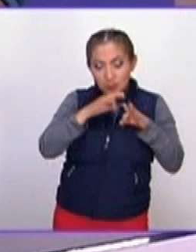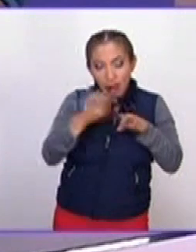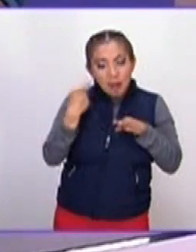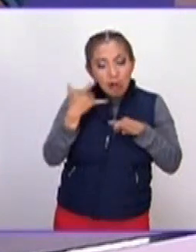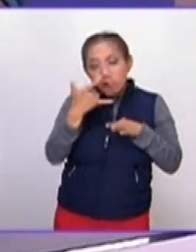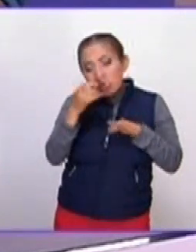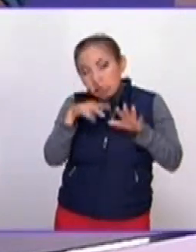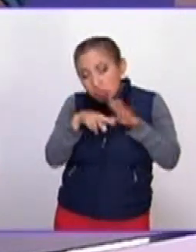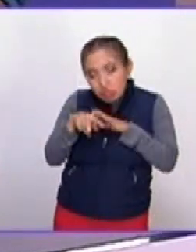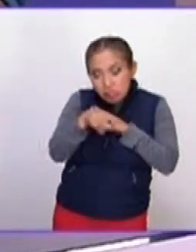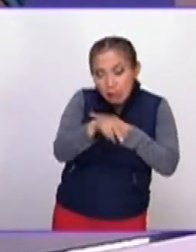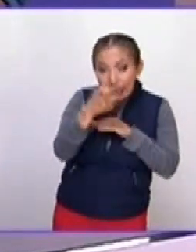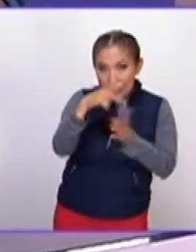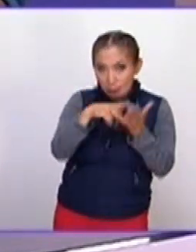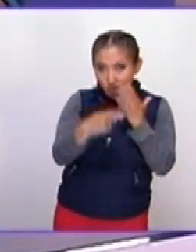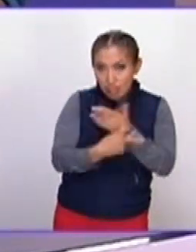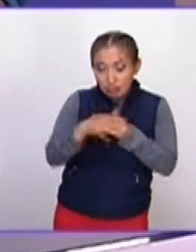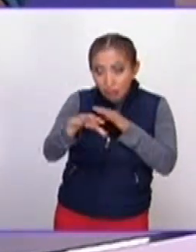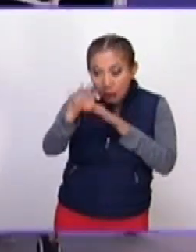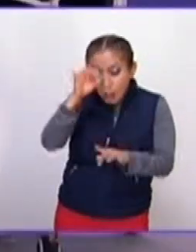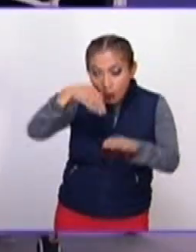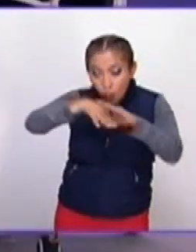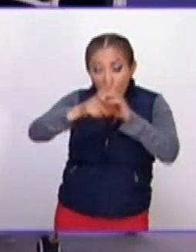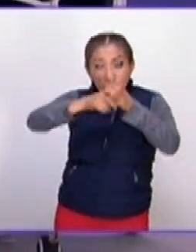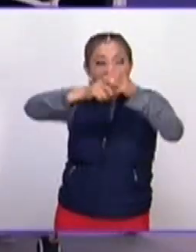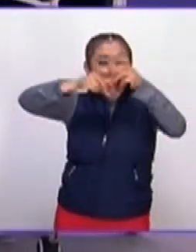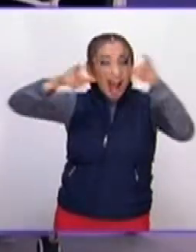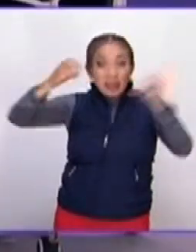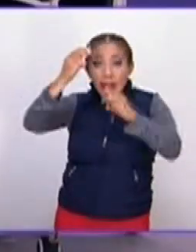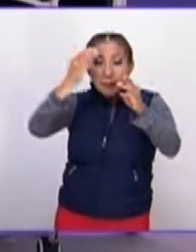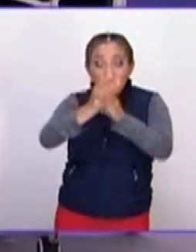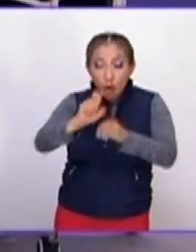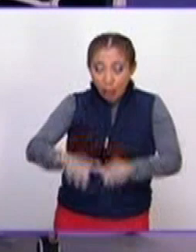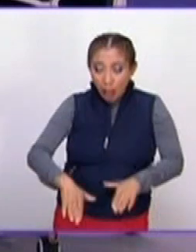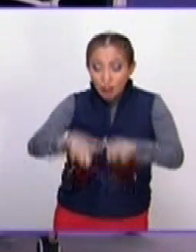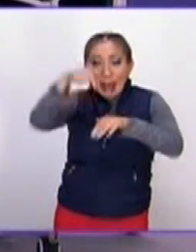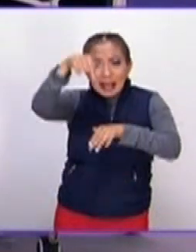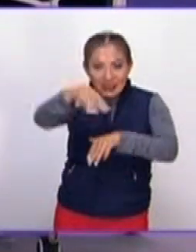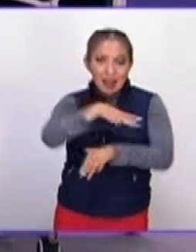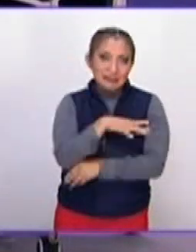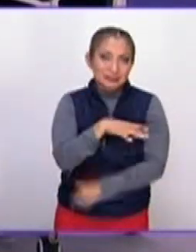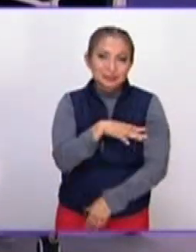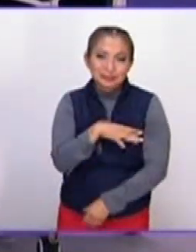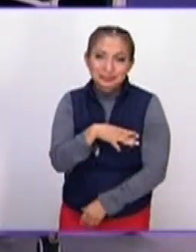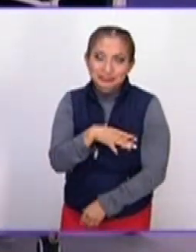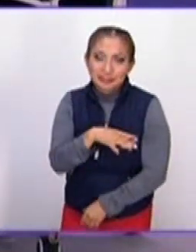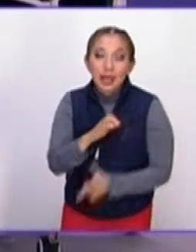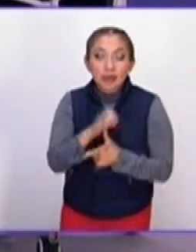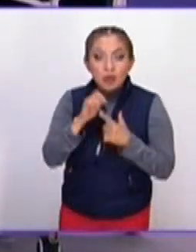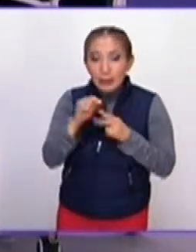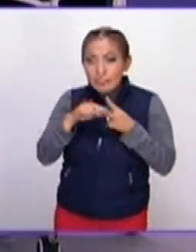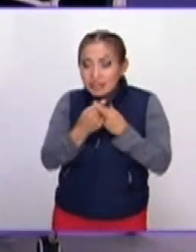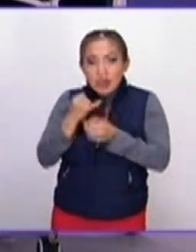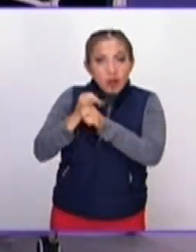prospección. Justamente este proyecto encontró que la cueva más grande del mundo inundada se encuentra ahí. Entonces, cuando surgen todos